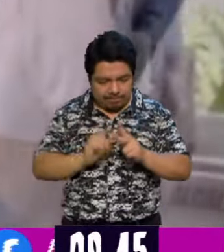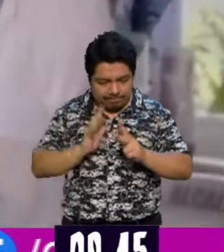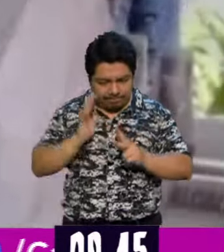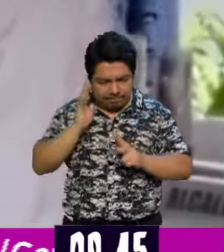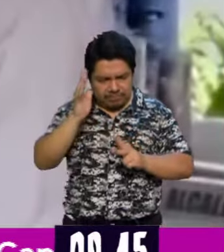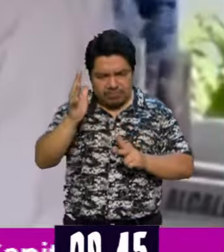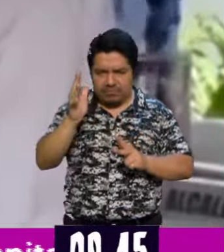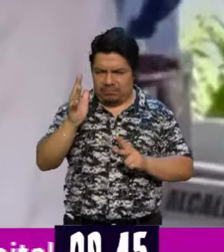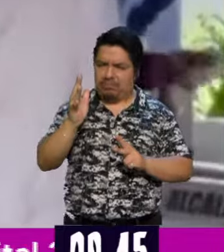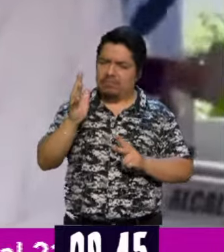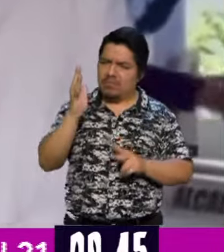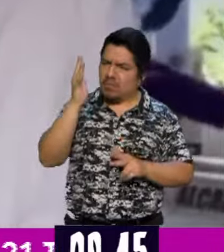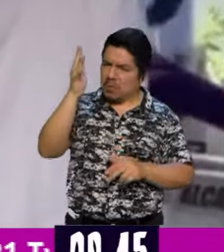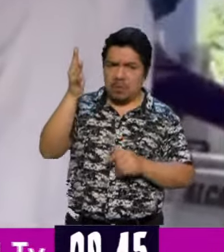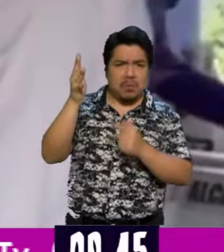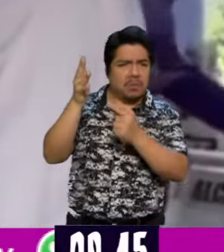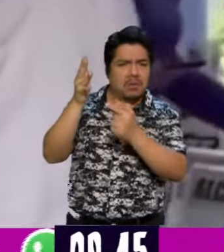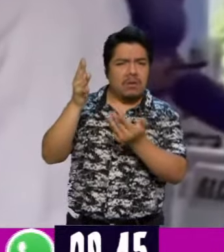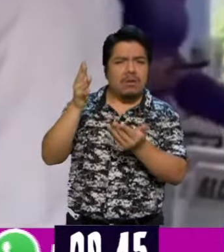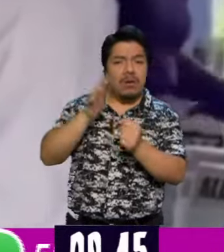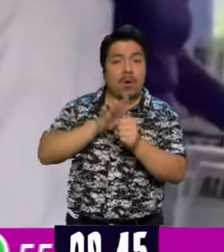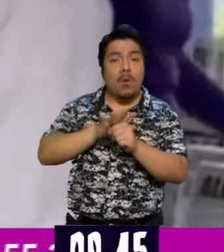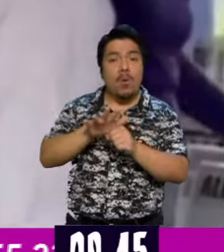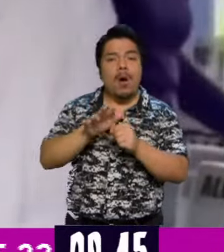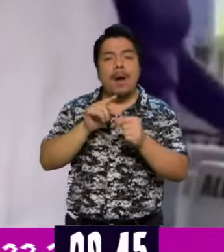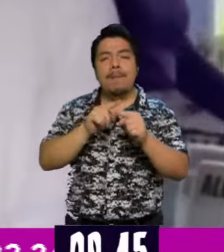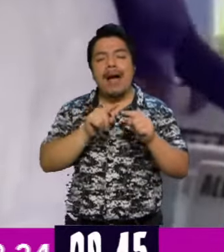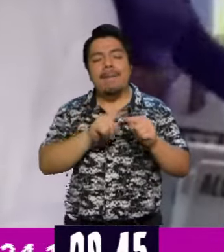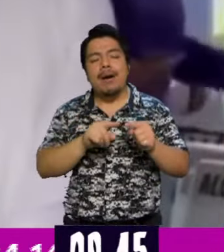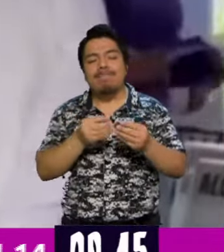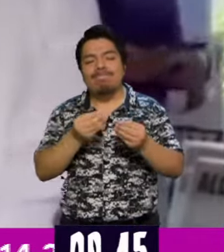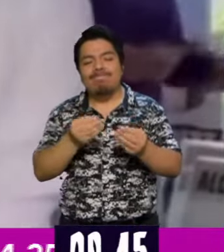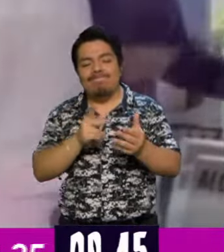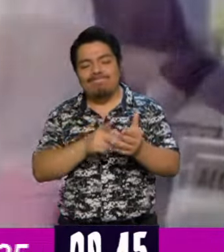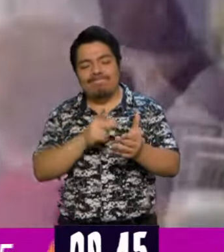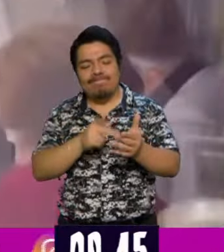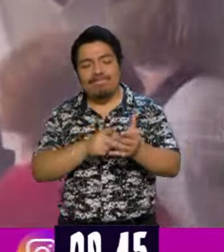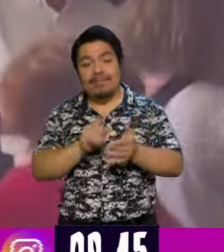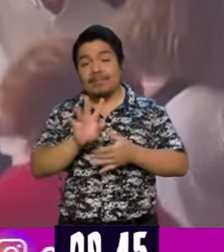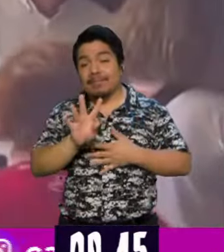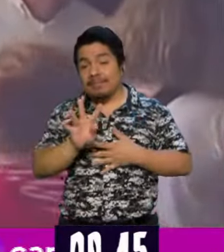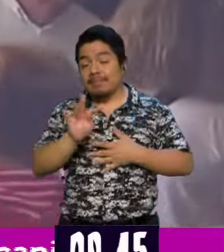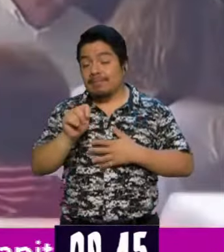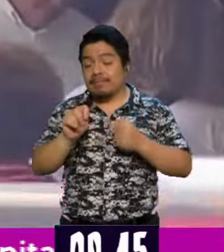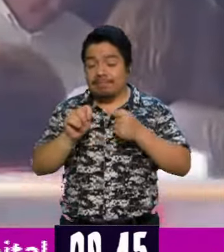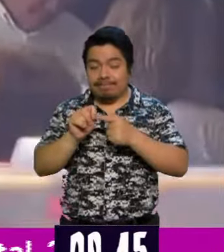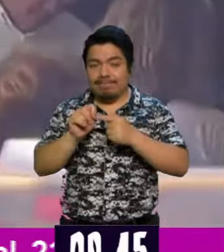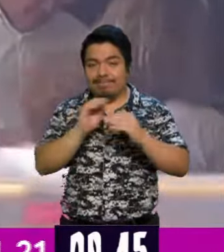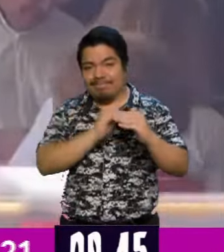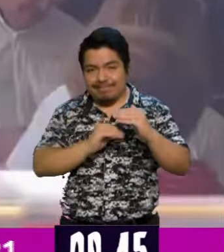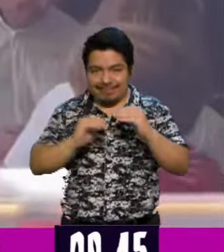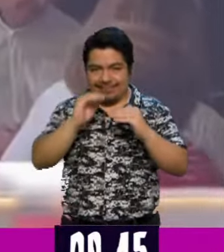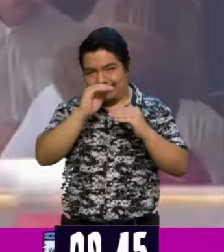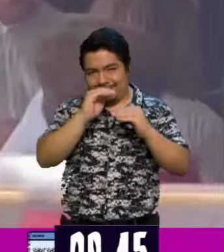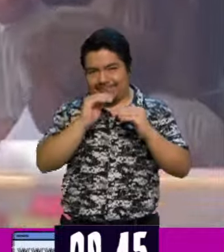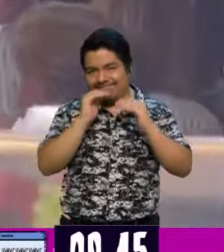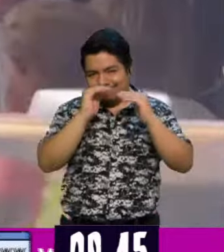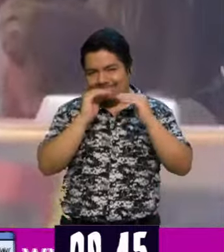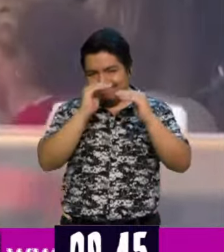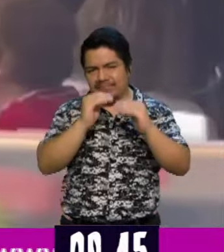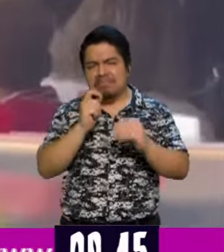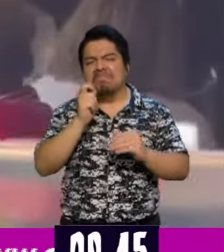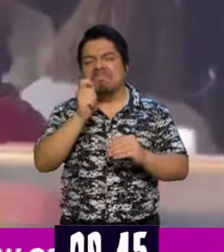se construye? Se construye, se ha dicho mucho, el segundo piso de la cuarta transformación. ¿Pero qué quiere